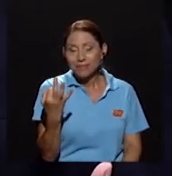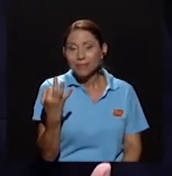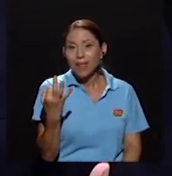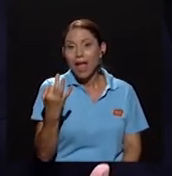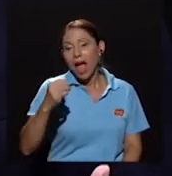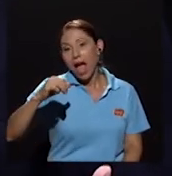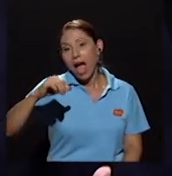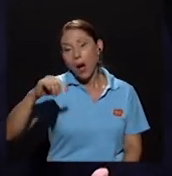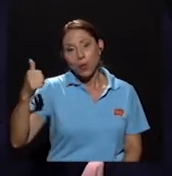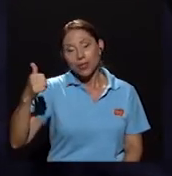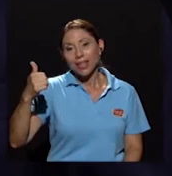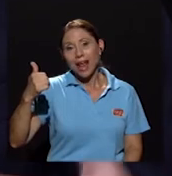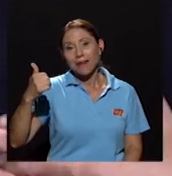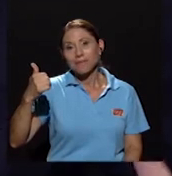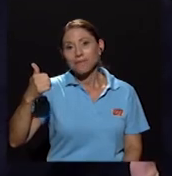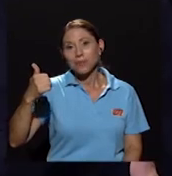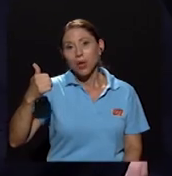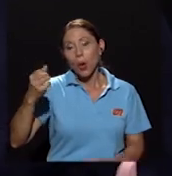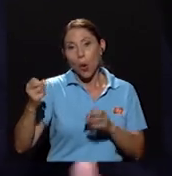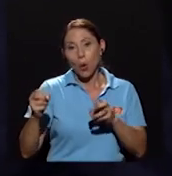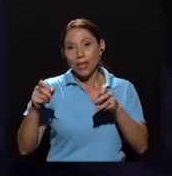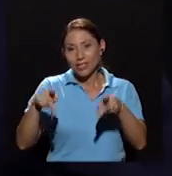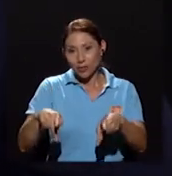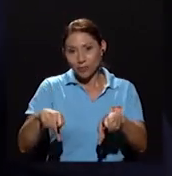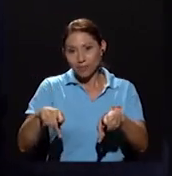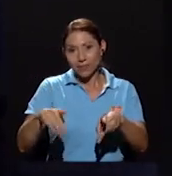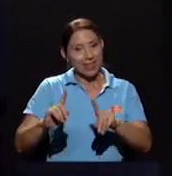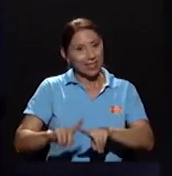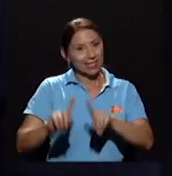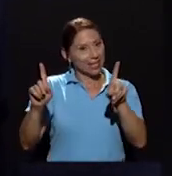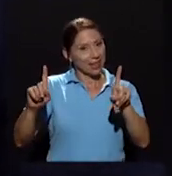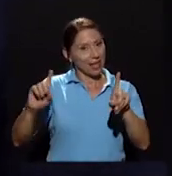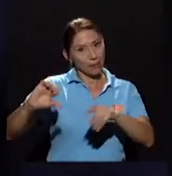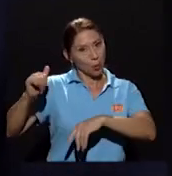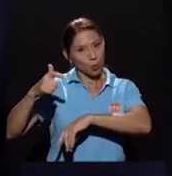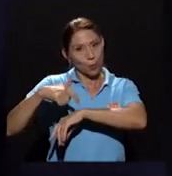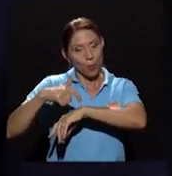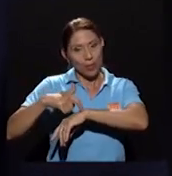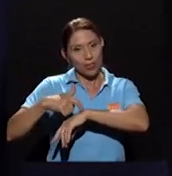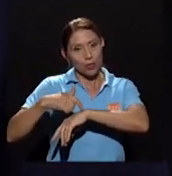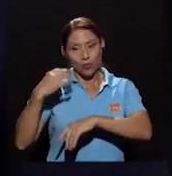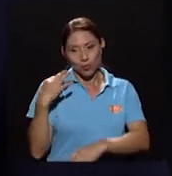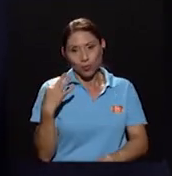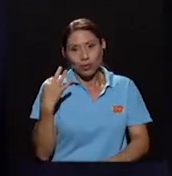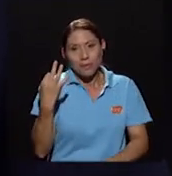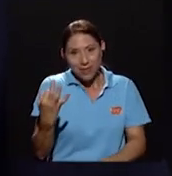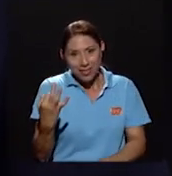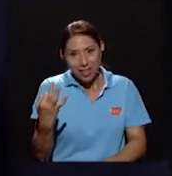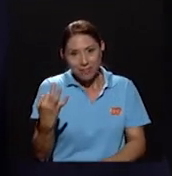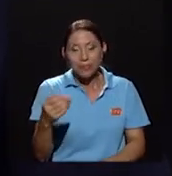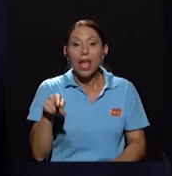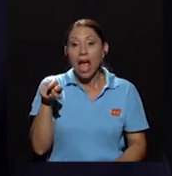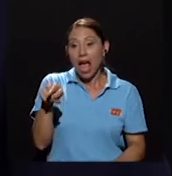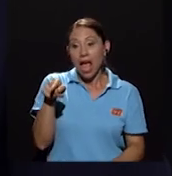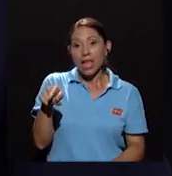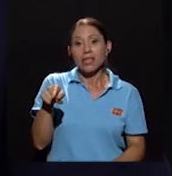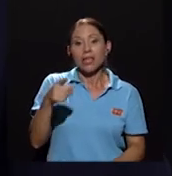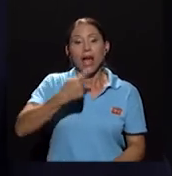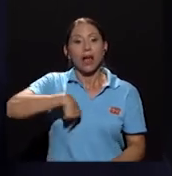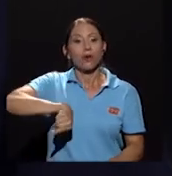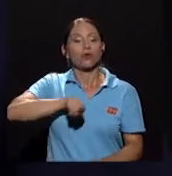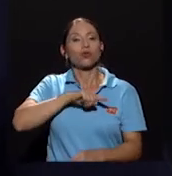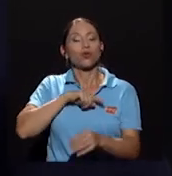a otra en otra ocasión distinta donde ya nos participan en